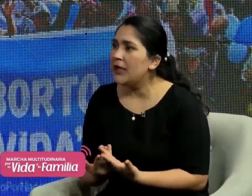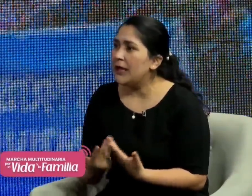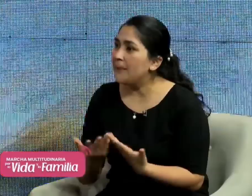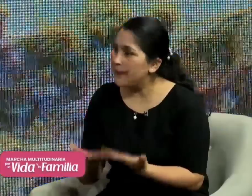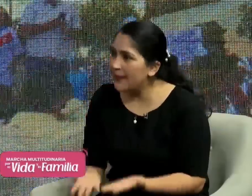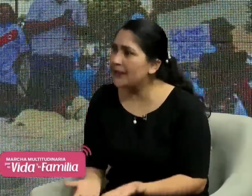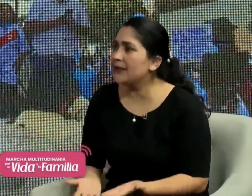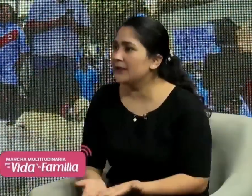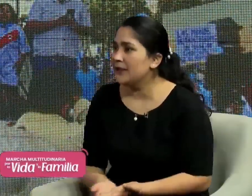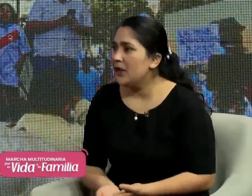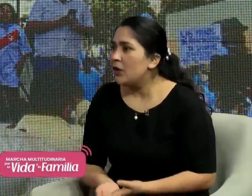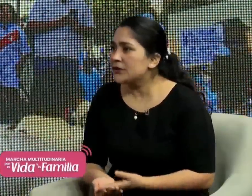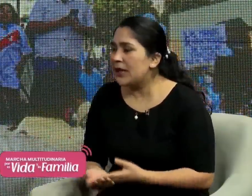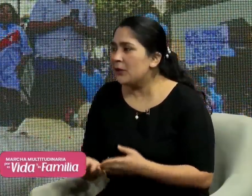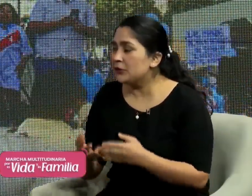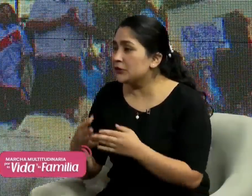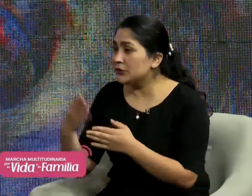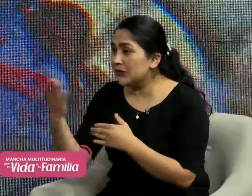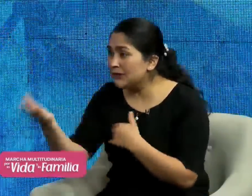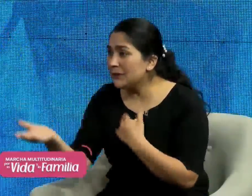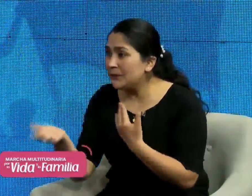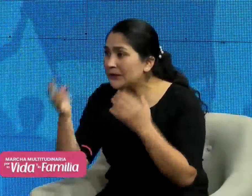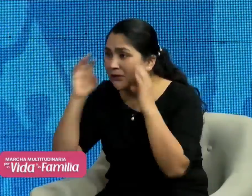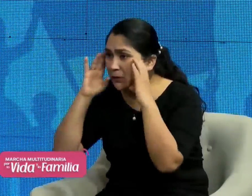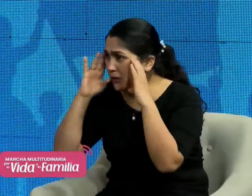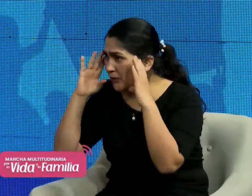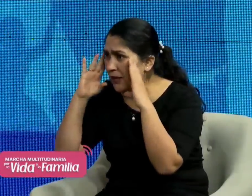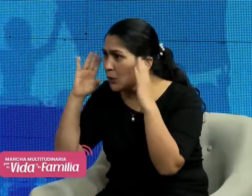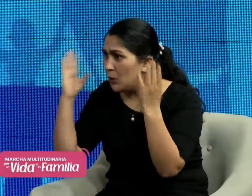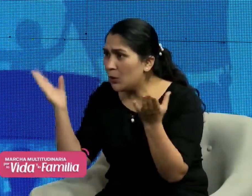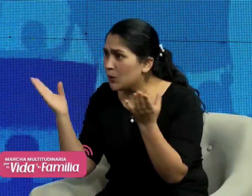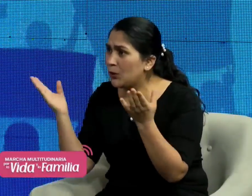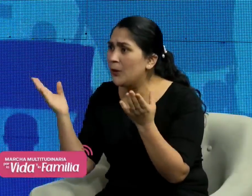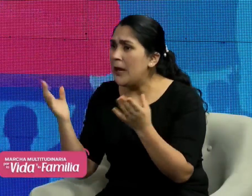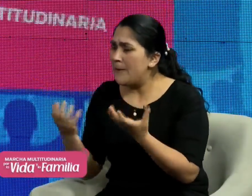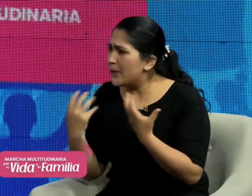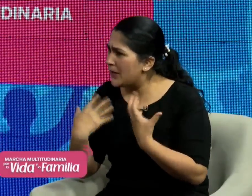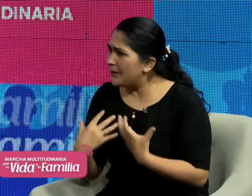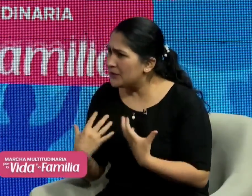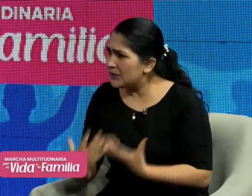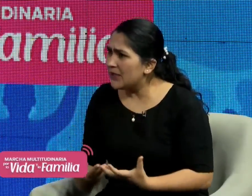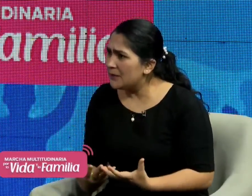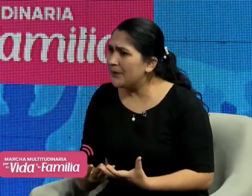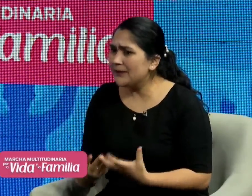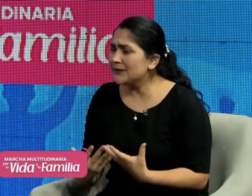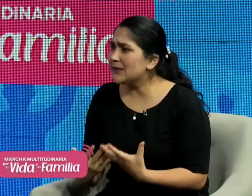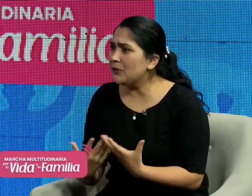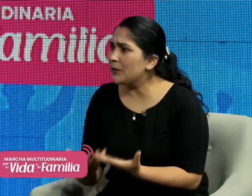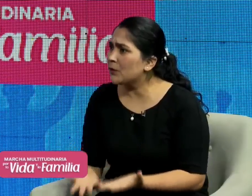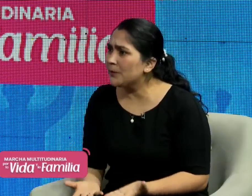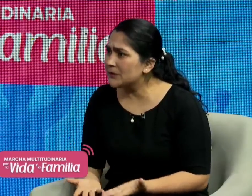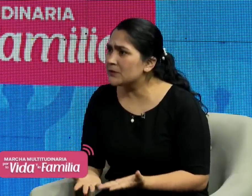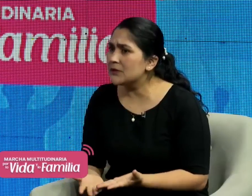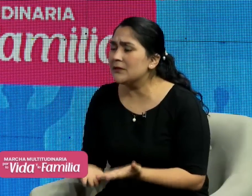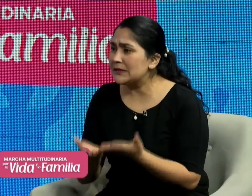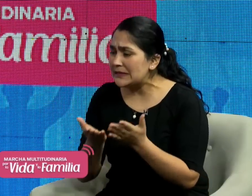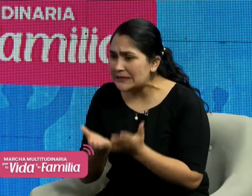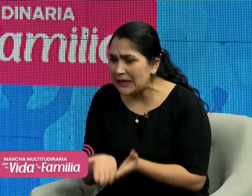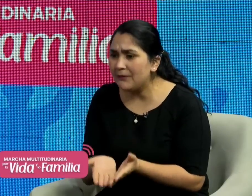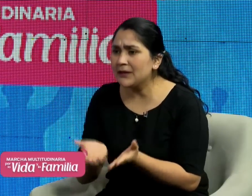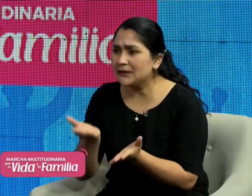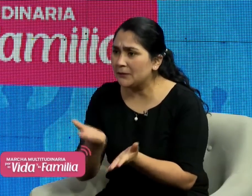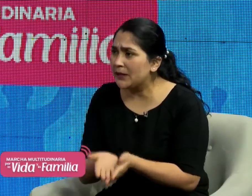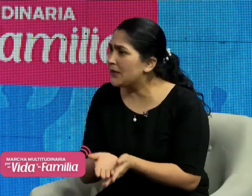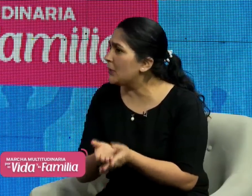hijos esperen. O sea, nos tratan de pintar como que fuera algo loco, pero la mayoría de padres quieren lo mejor para sus hijos